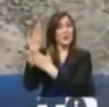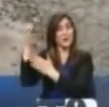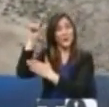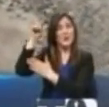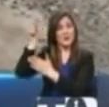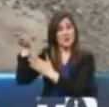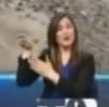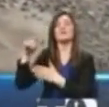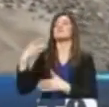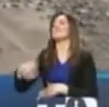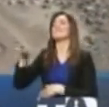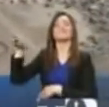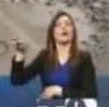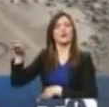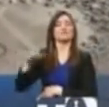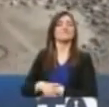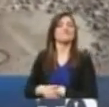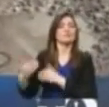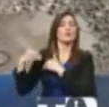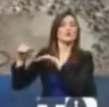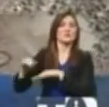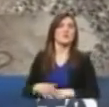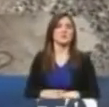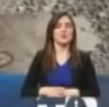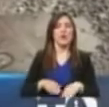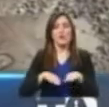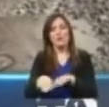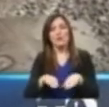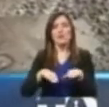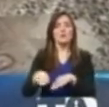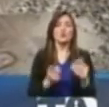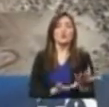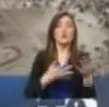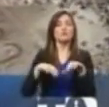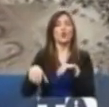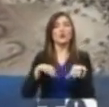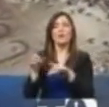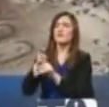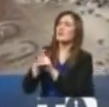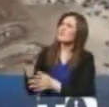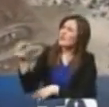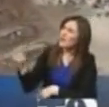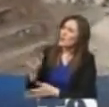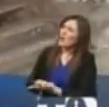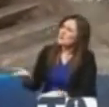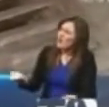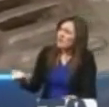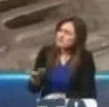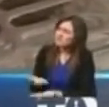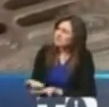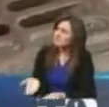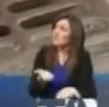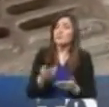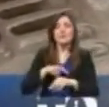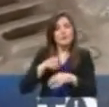vías se deterioren con una mayor rapidez, por lo que estamos a la espera, sin embargo, y coordinando directamente a fin de que esto se ejecute como tiene que ejecutarse y en